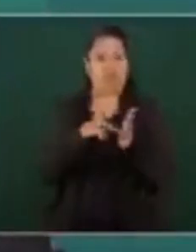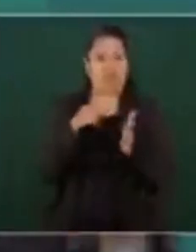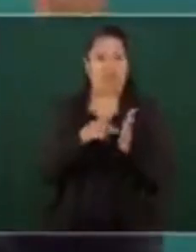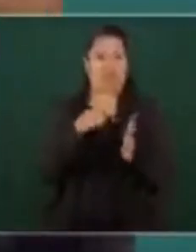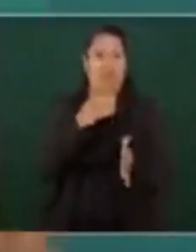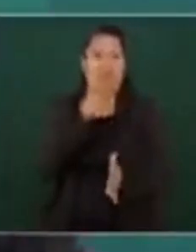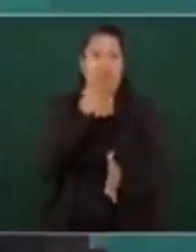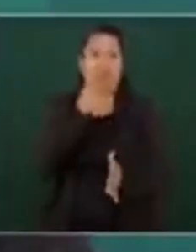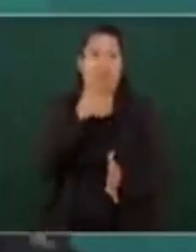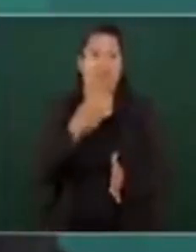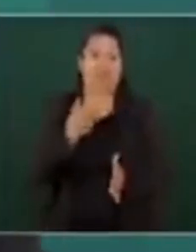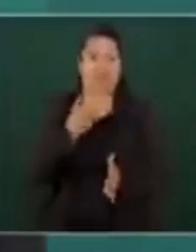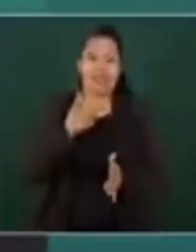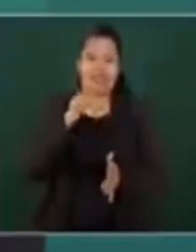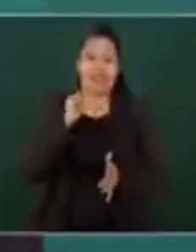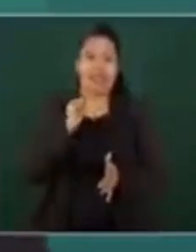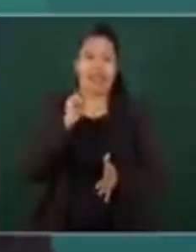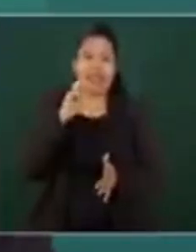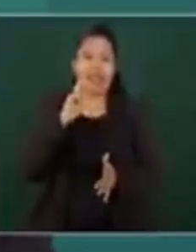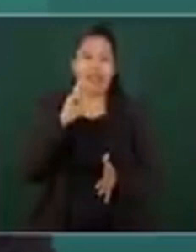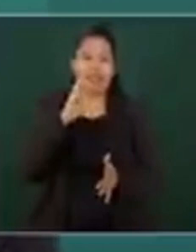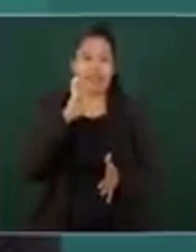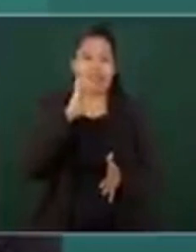de que García Luna, el hombre fuerte